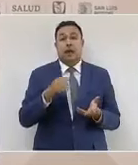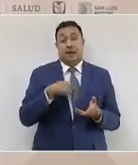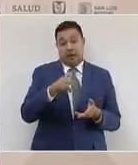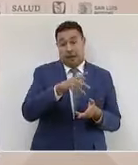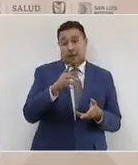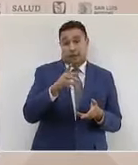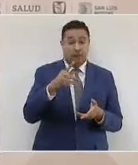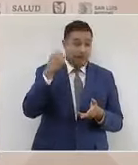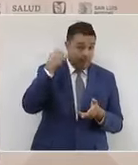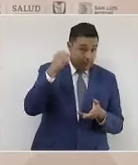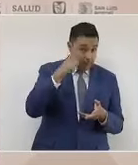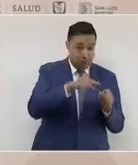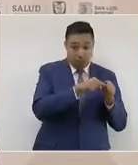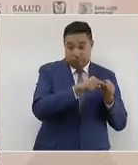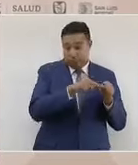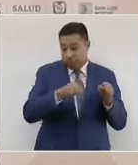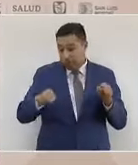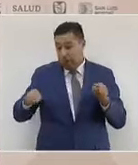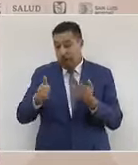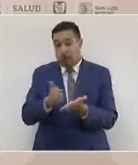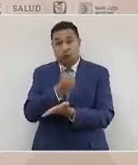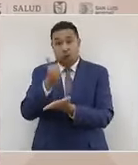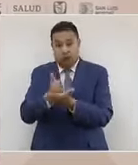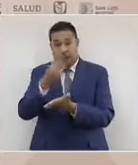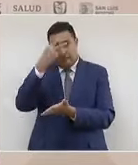hasta la Ciudad de México.